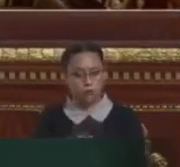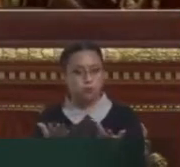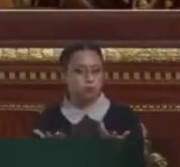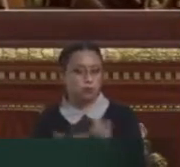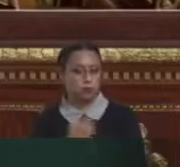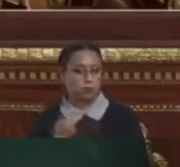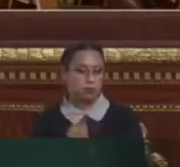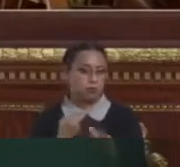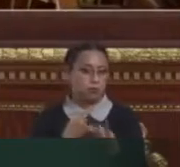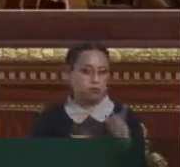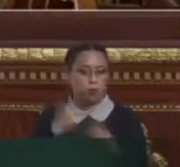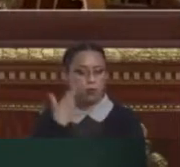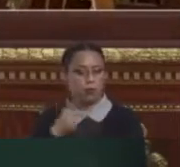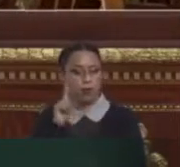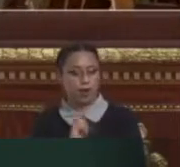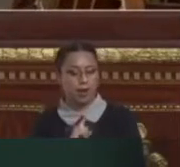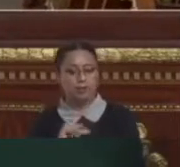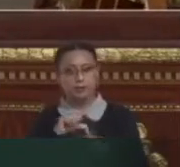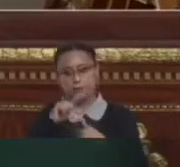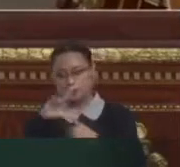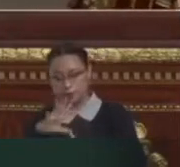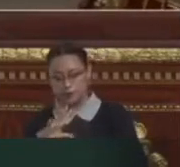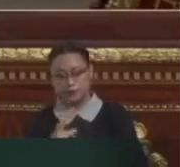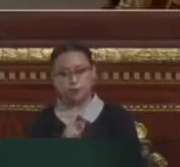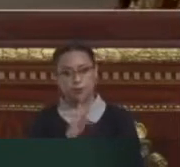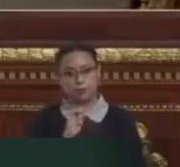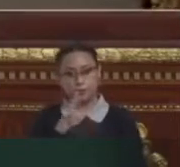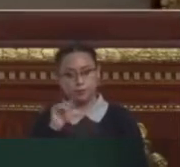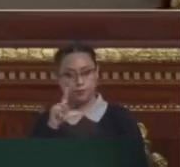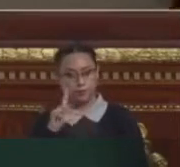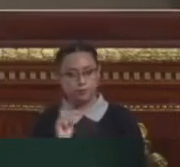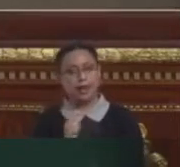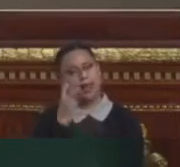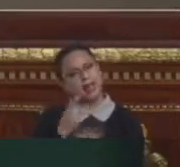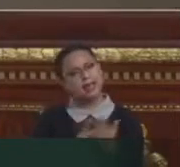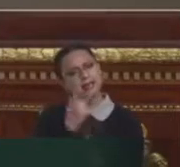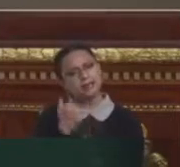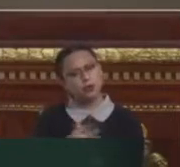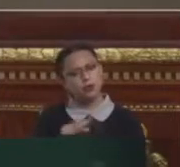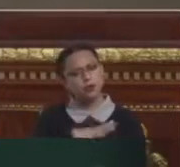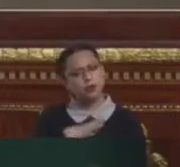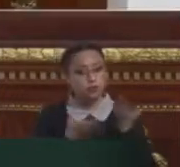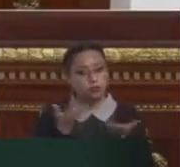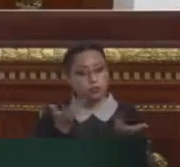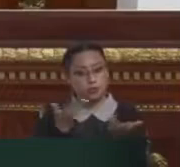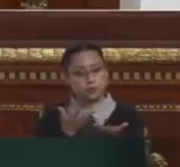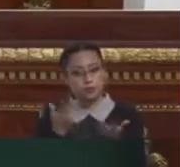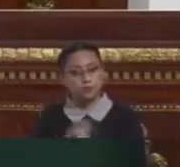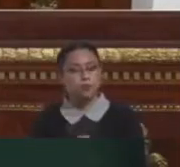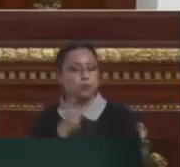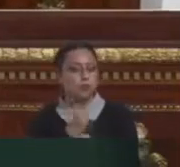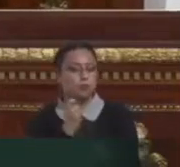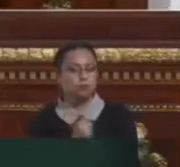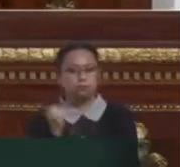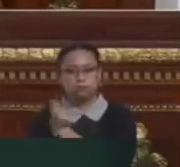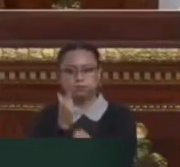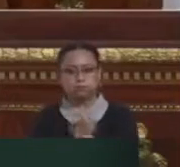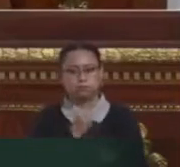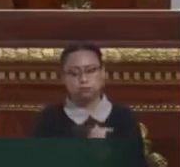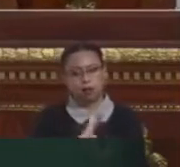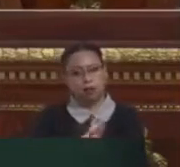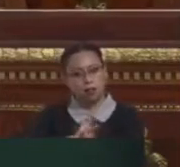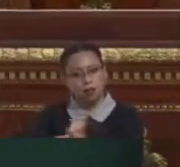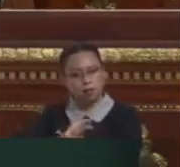de discriminación basada en el tono de piel de las personas en las sucursales de banca comercial de la Ciudad de México, por lo que llamó a erradicar